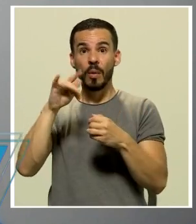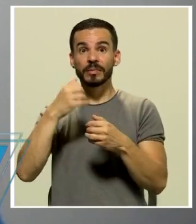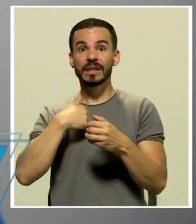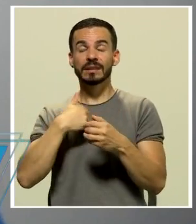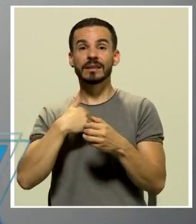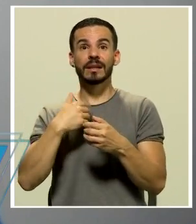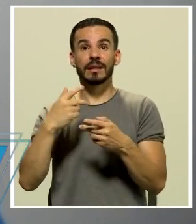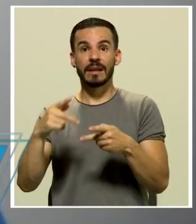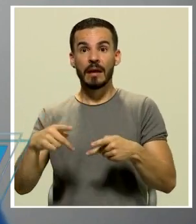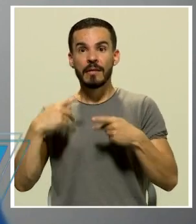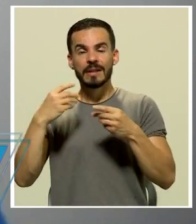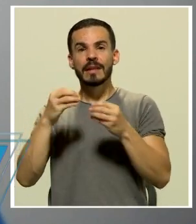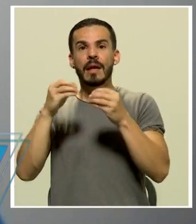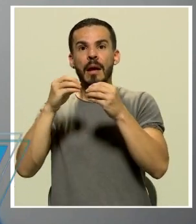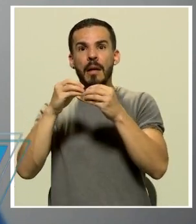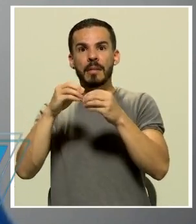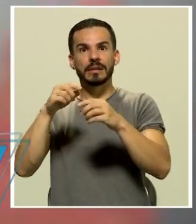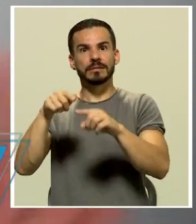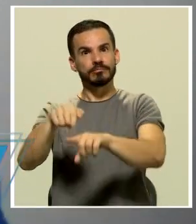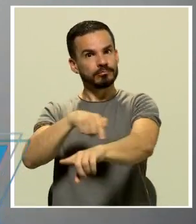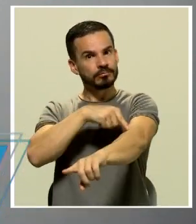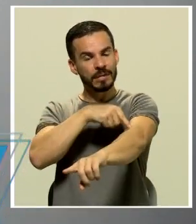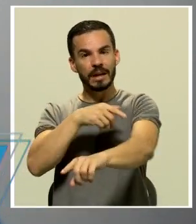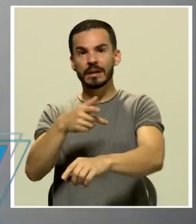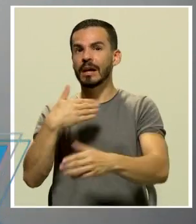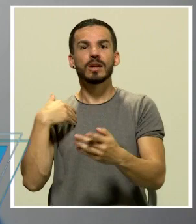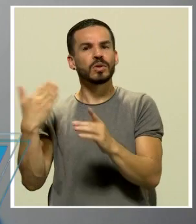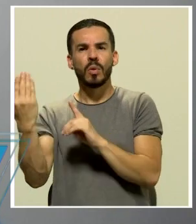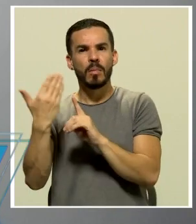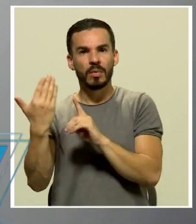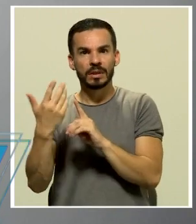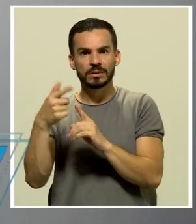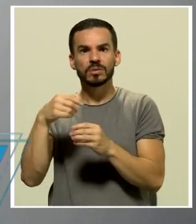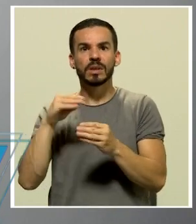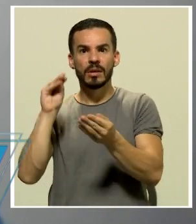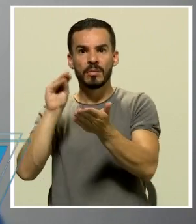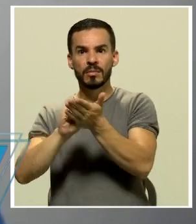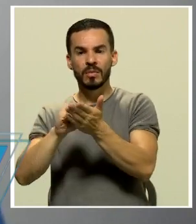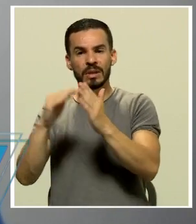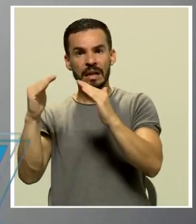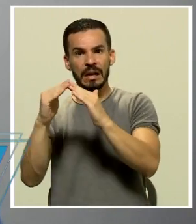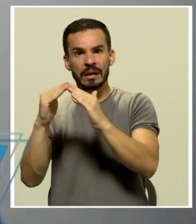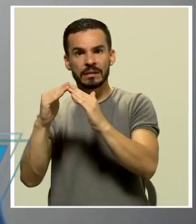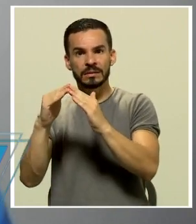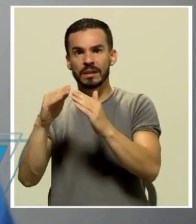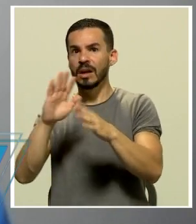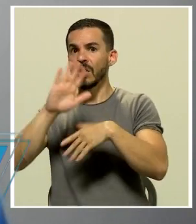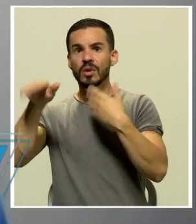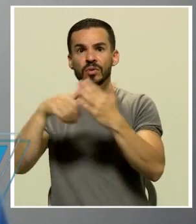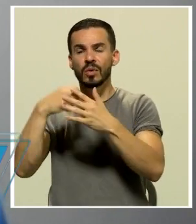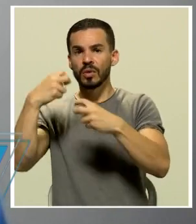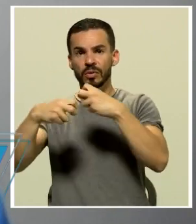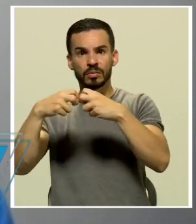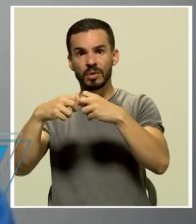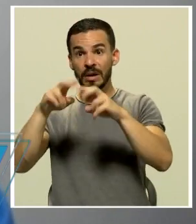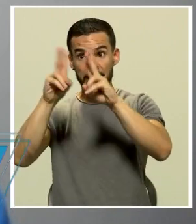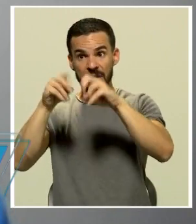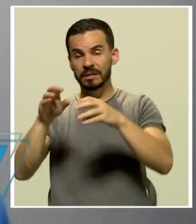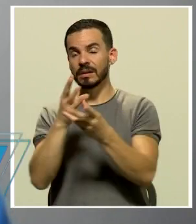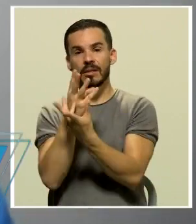útil muchísimo más larga. Y la fibra óptica no molesta. Usted le pone la fibra en la casa y todos los problemas de internet